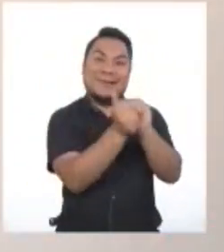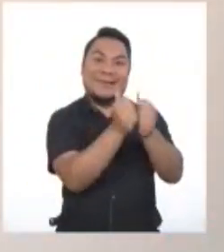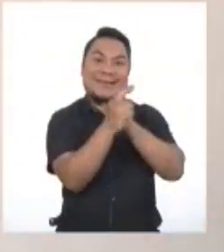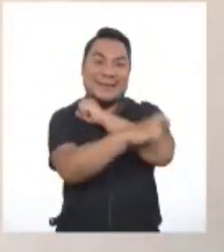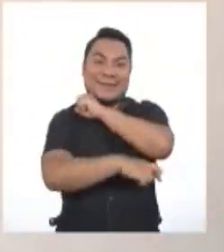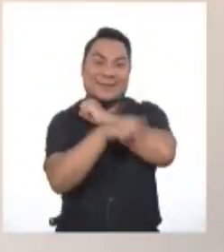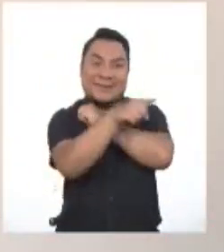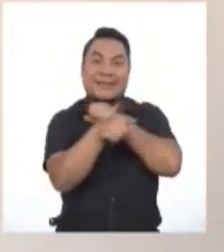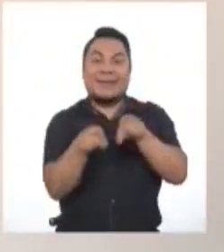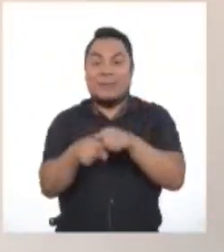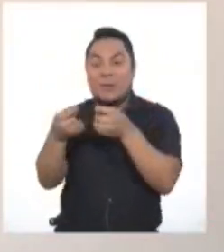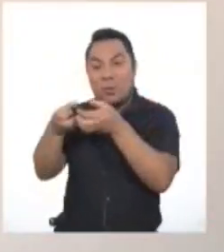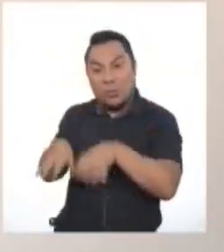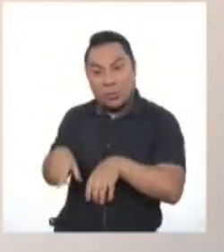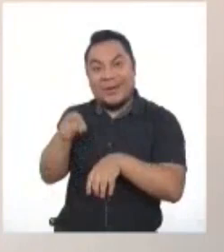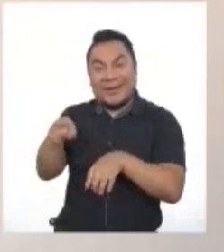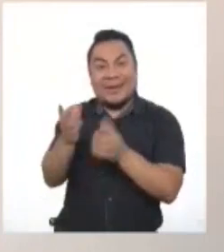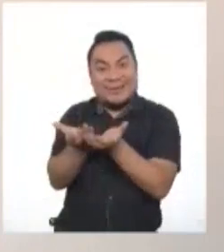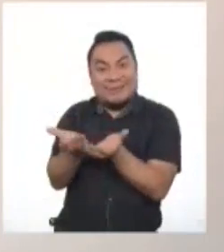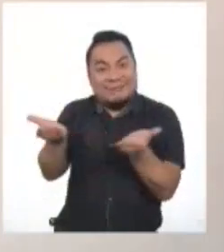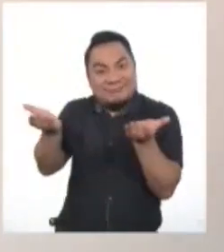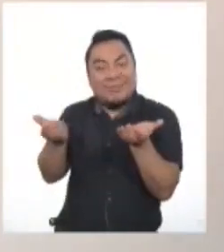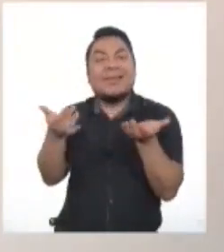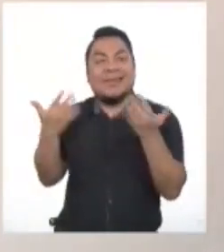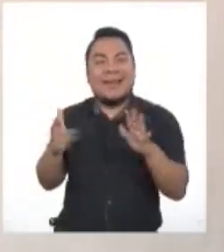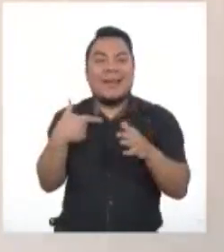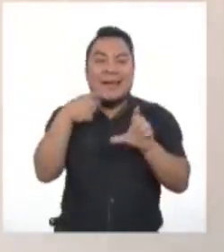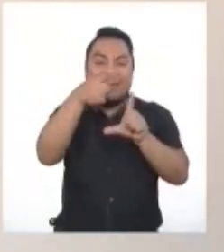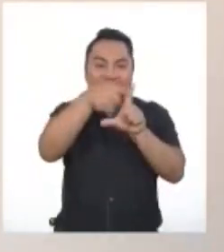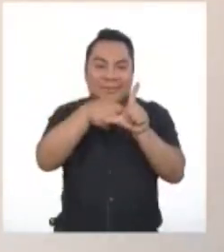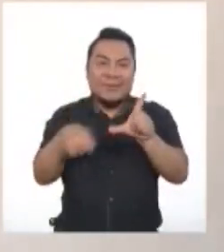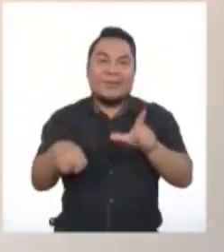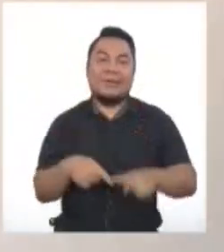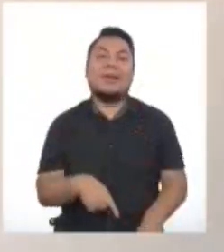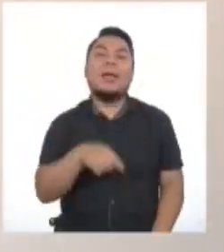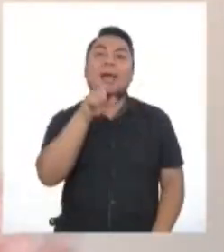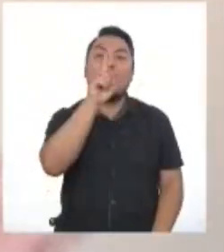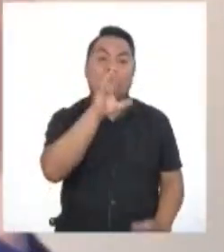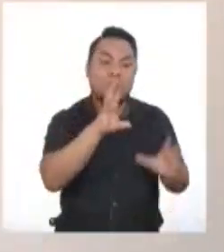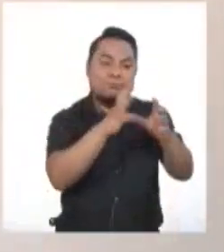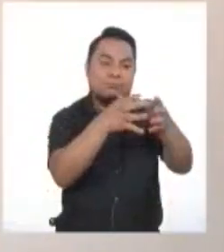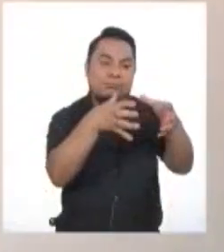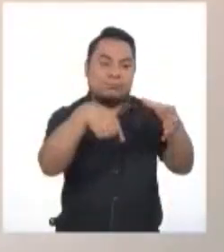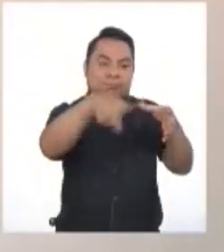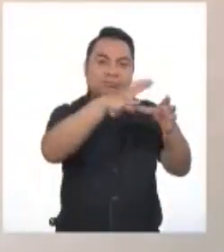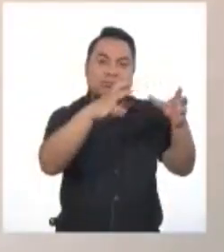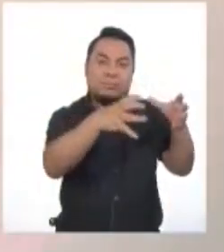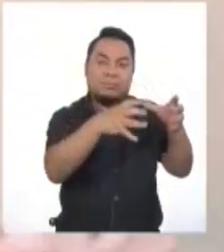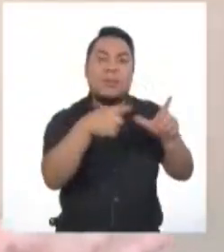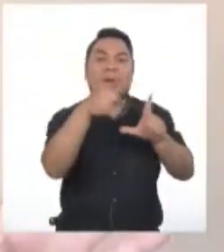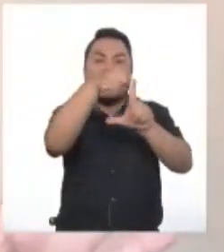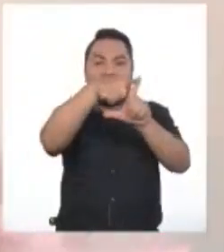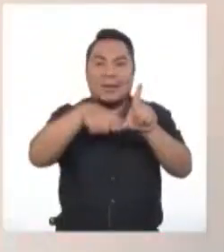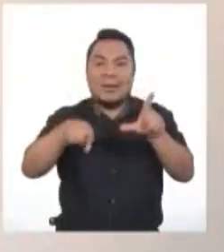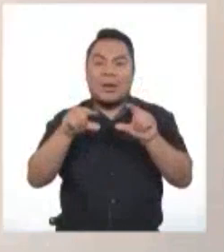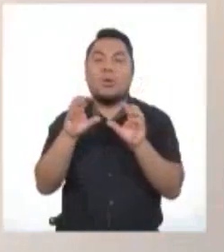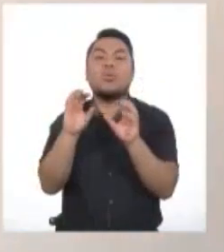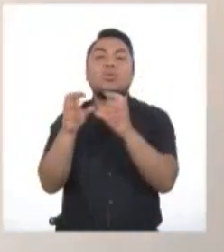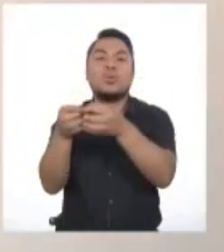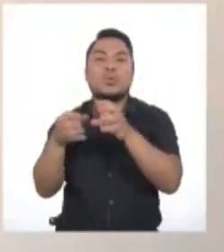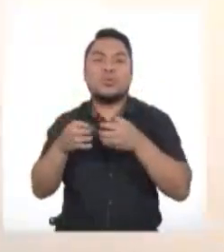como con los huevos en jabas, hemos dividido una cantidad formando grupos de igual